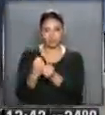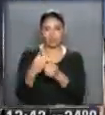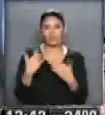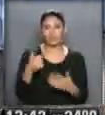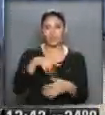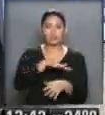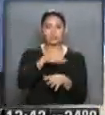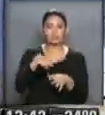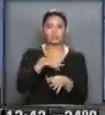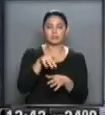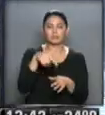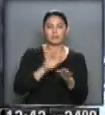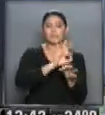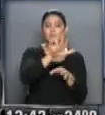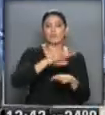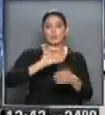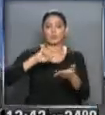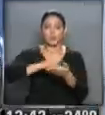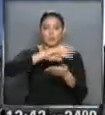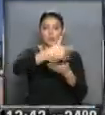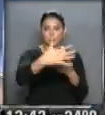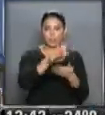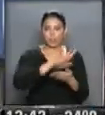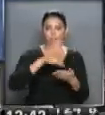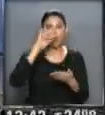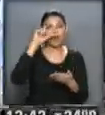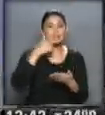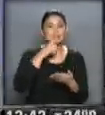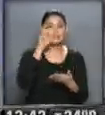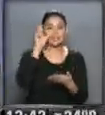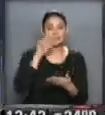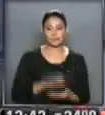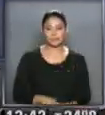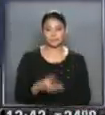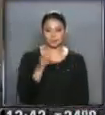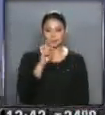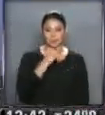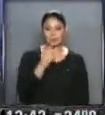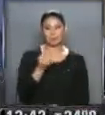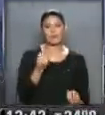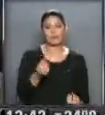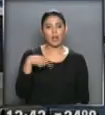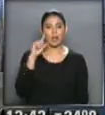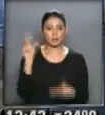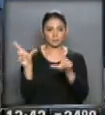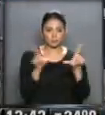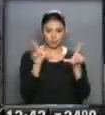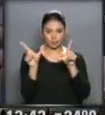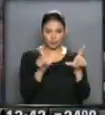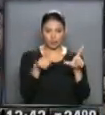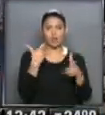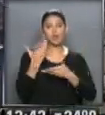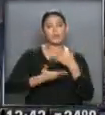sería el cordón oeste del conurbano bonaerense. Bien, Daniel, allí entonces compartimos mientras tanto las